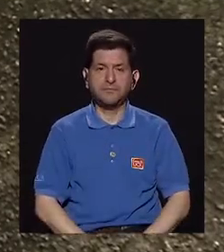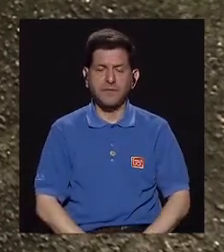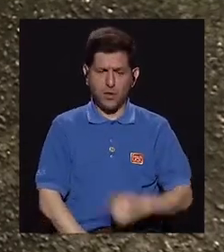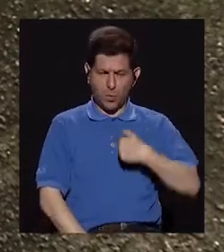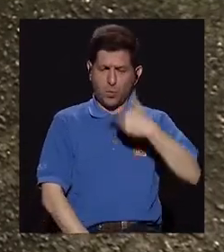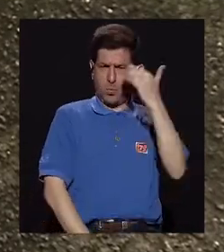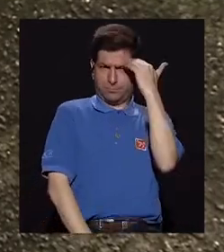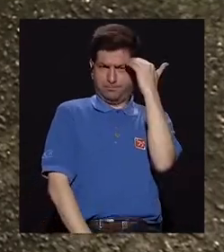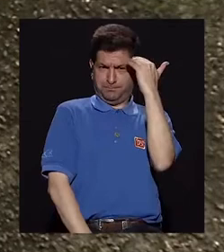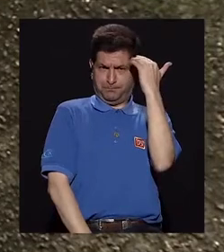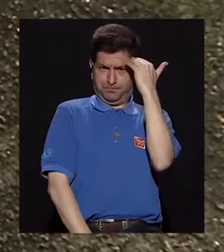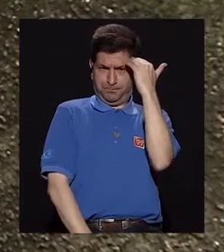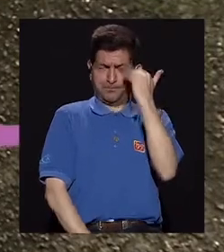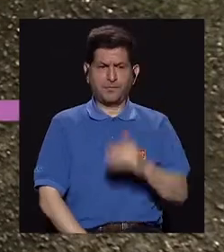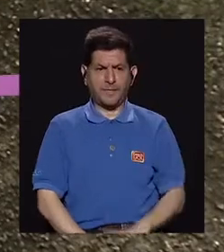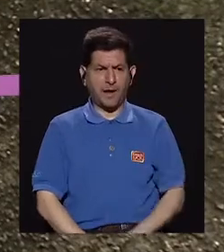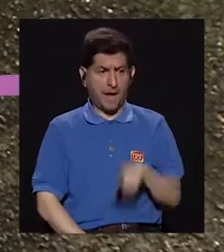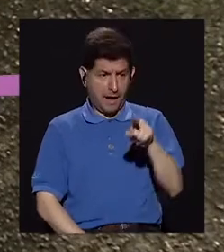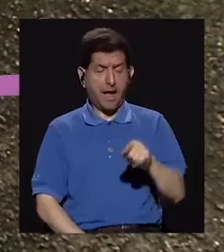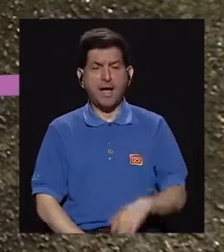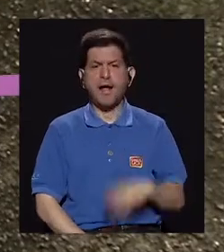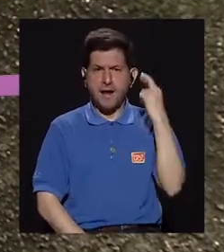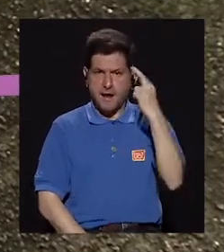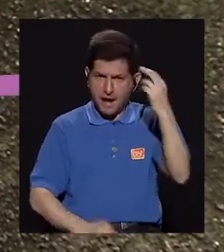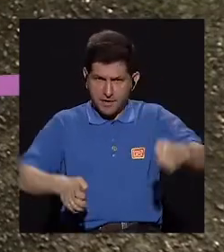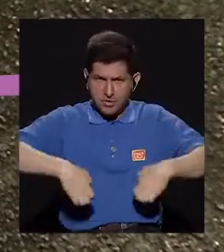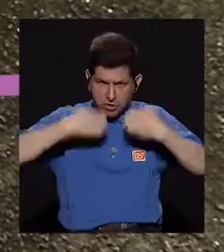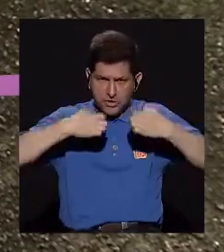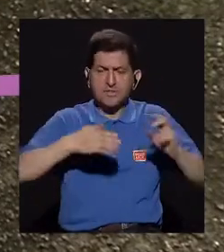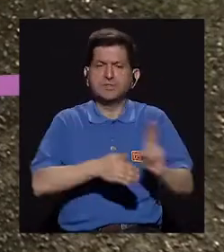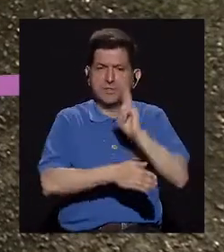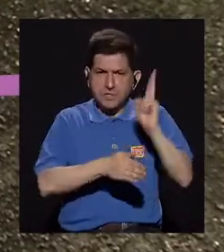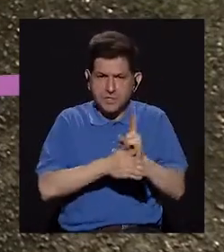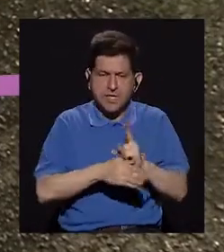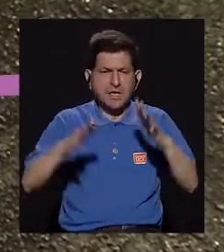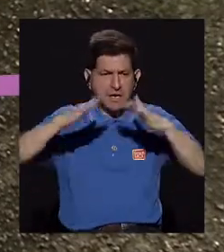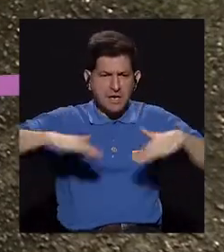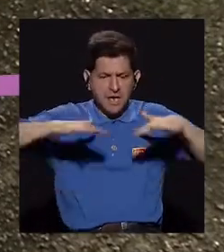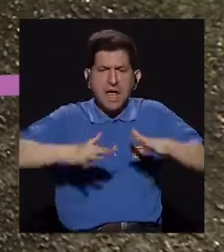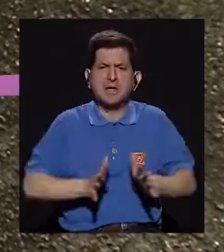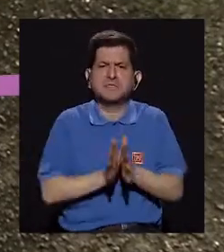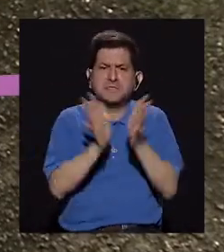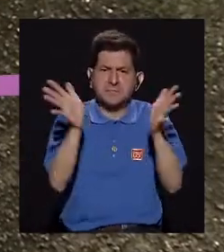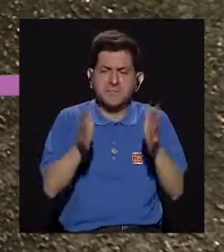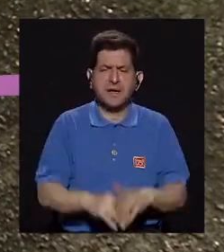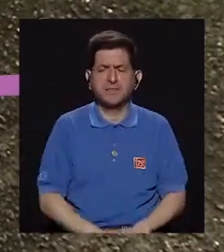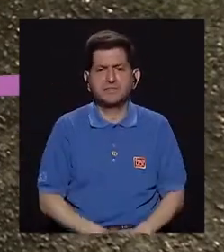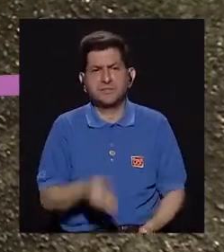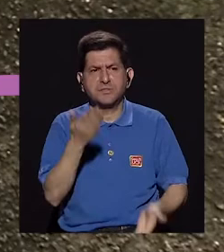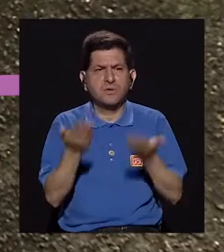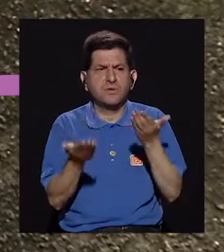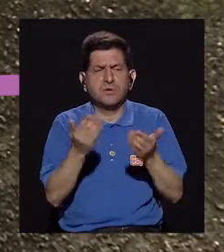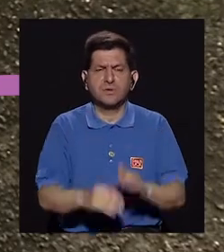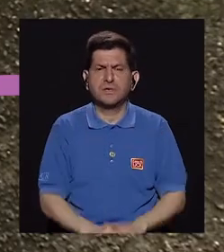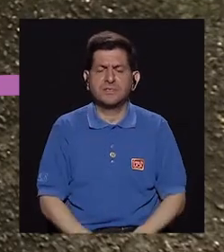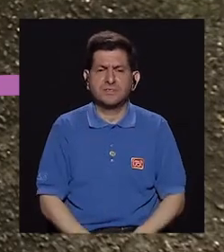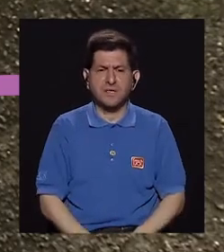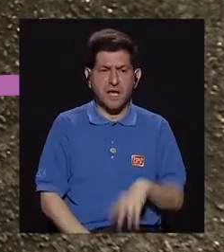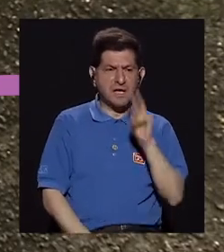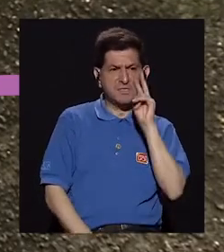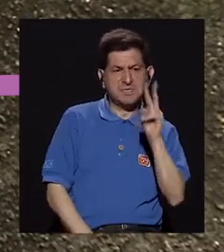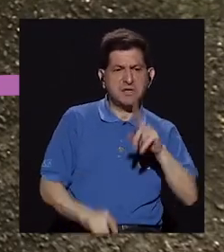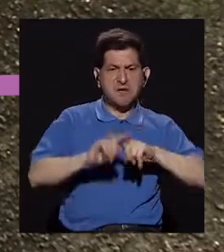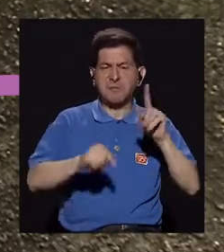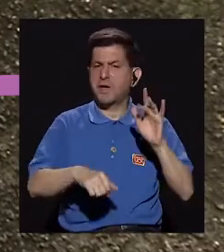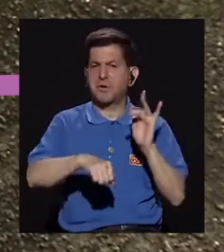ser consciente de que son para usarse. Mucho espacio público también, colectivo, se concibe como para ver y